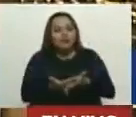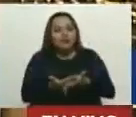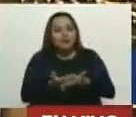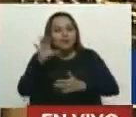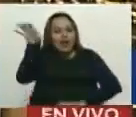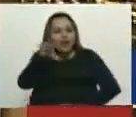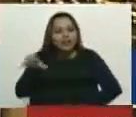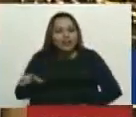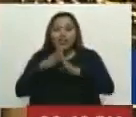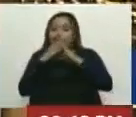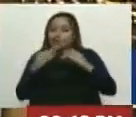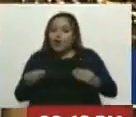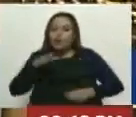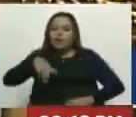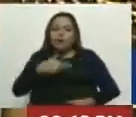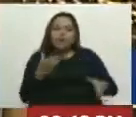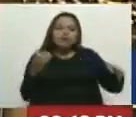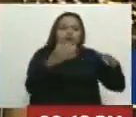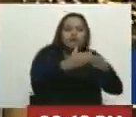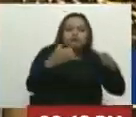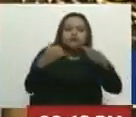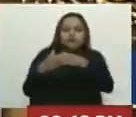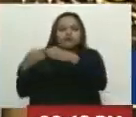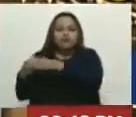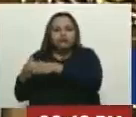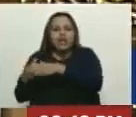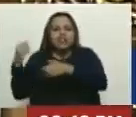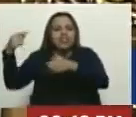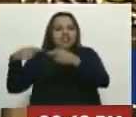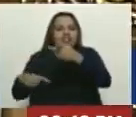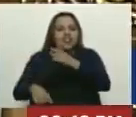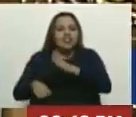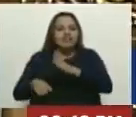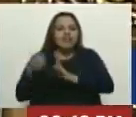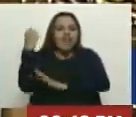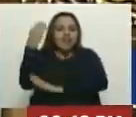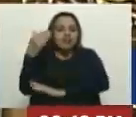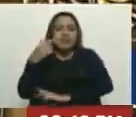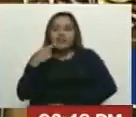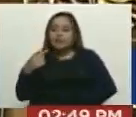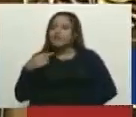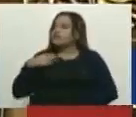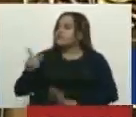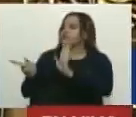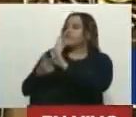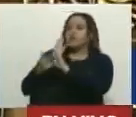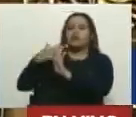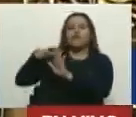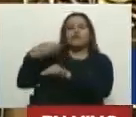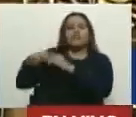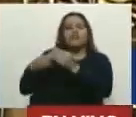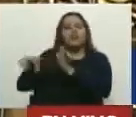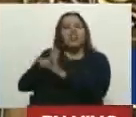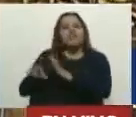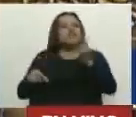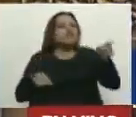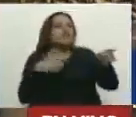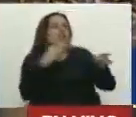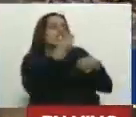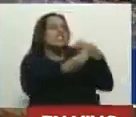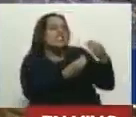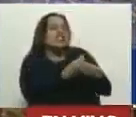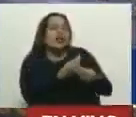y todos en algún momento dado podamos reunirnos parlamentos de este continente, por ejemplo, y digamos, mira, nosotros hicimos esta ley, ¿cuál hiciste tú? ¿Cómo vas